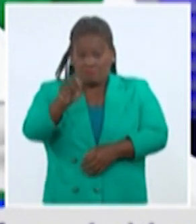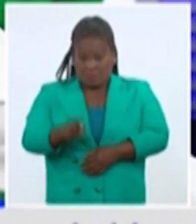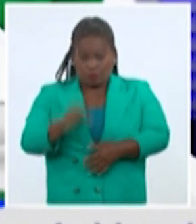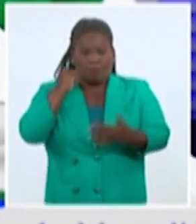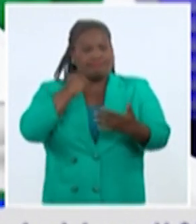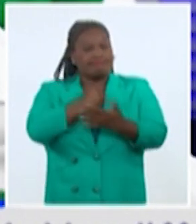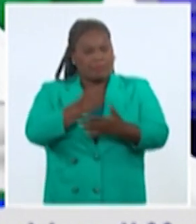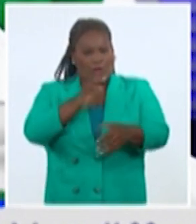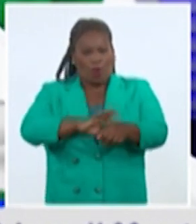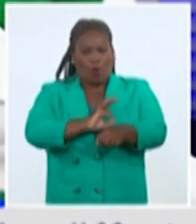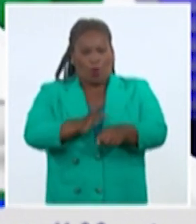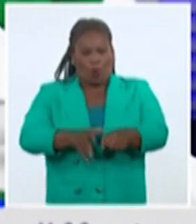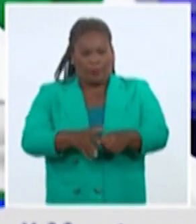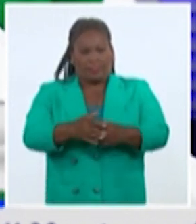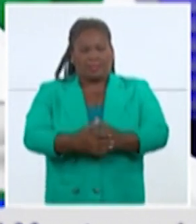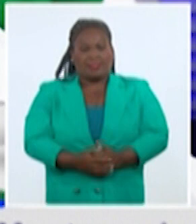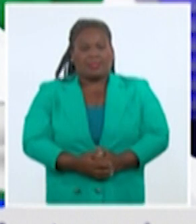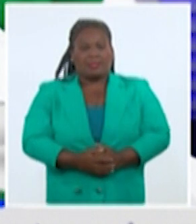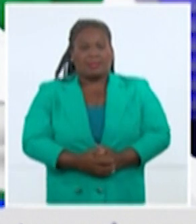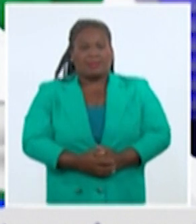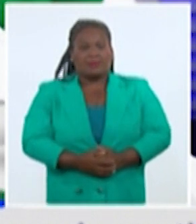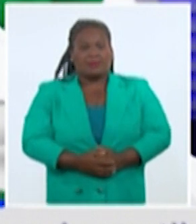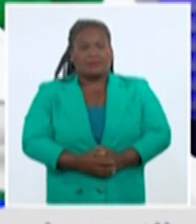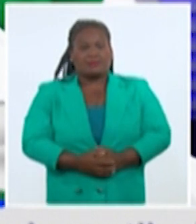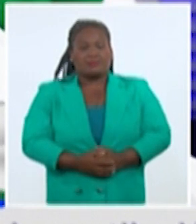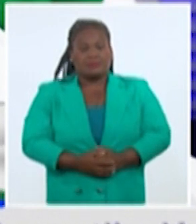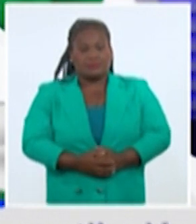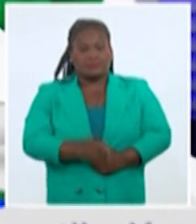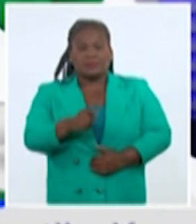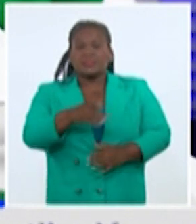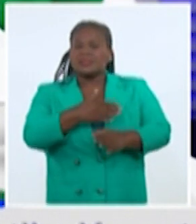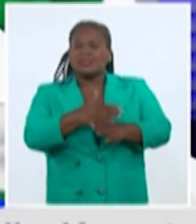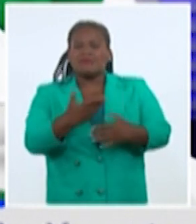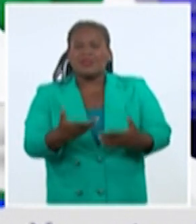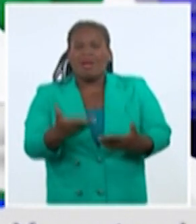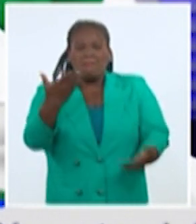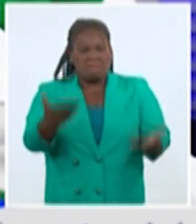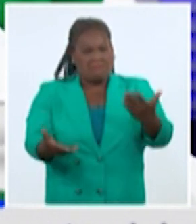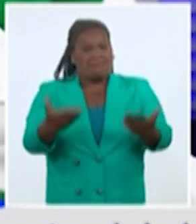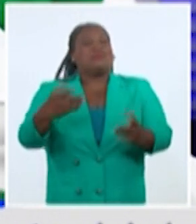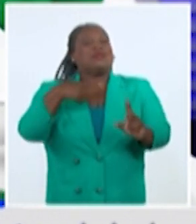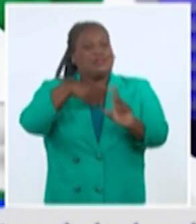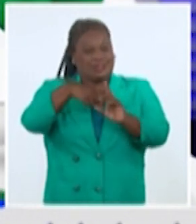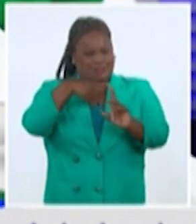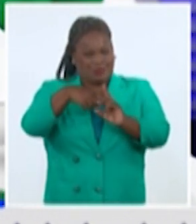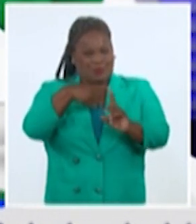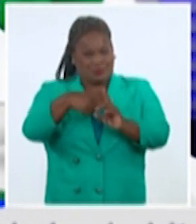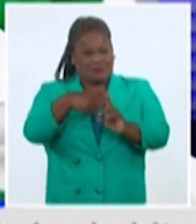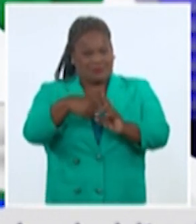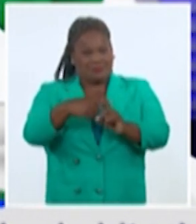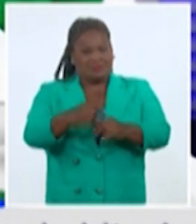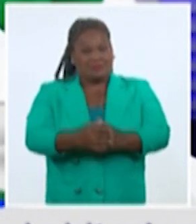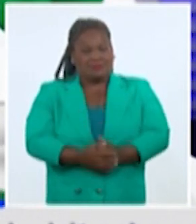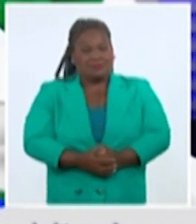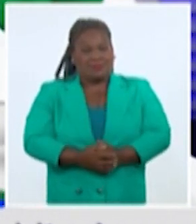que estaban activos. Por lo tanto, balance positivo, ya que se